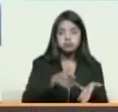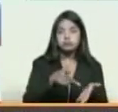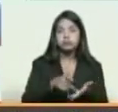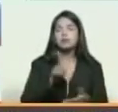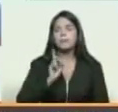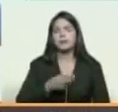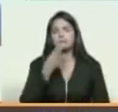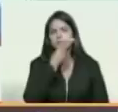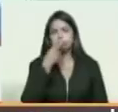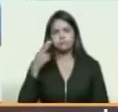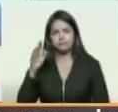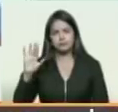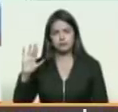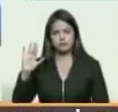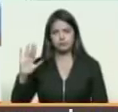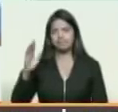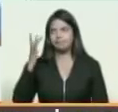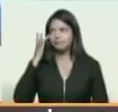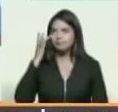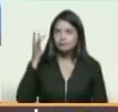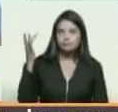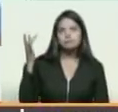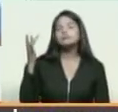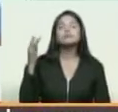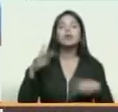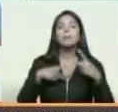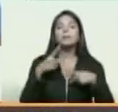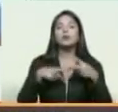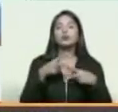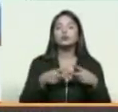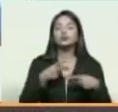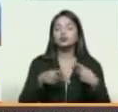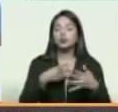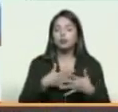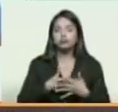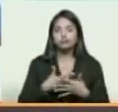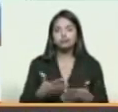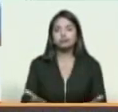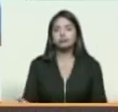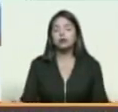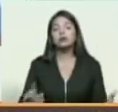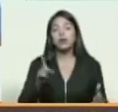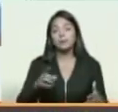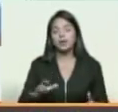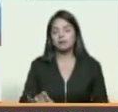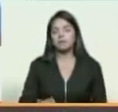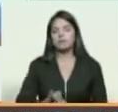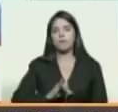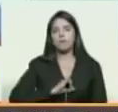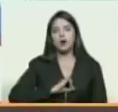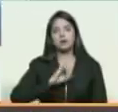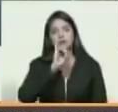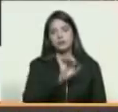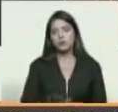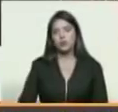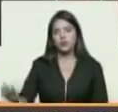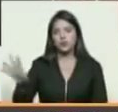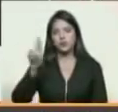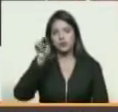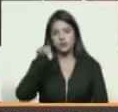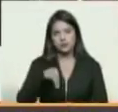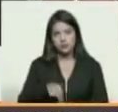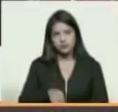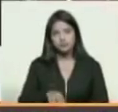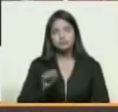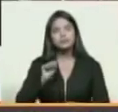compromiso, la creatividad, la producción espiritual y el rescate de nuestra identidad nacional, evitando de